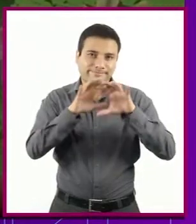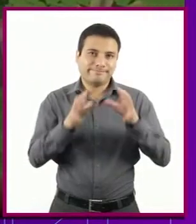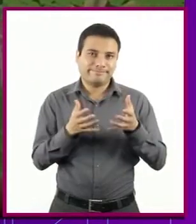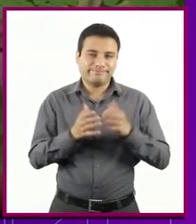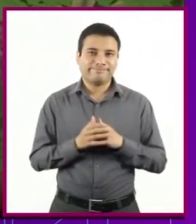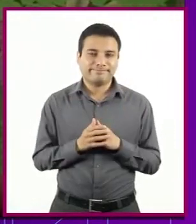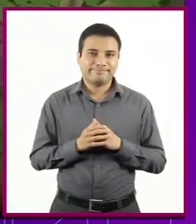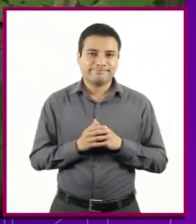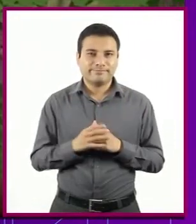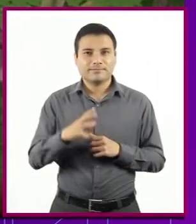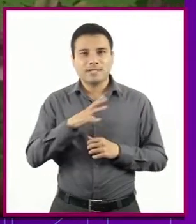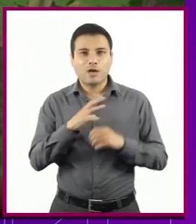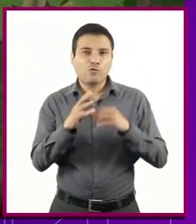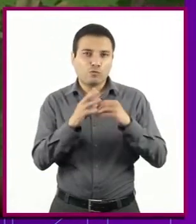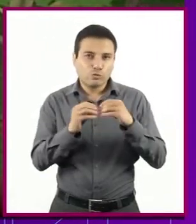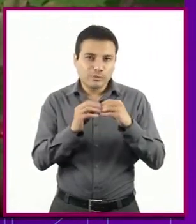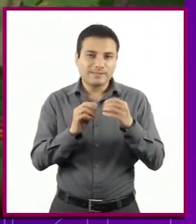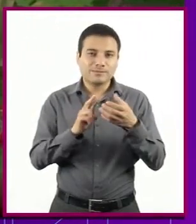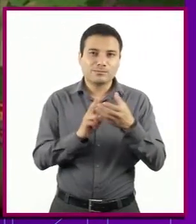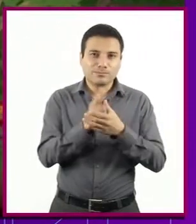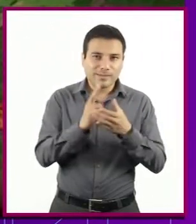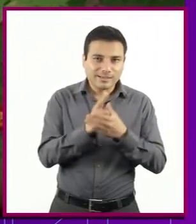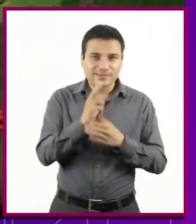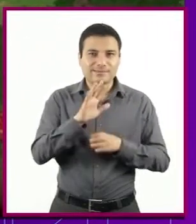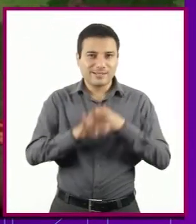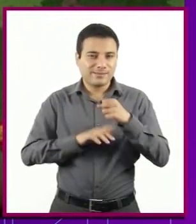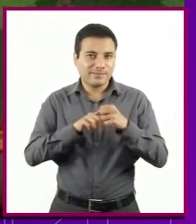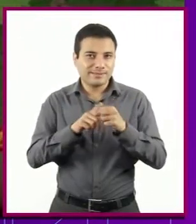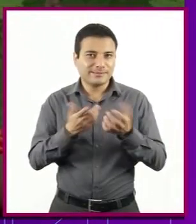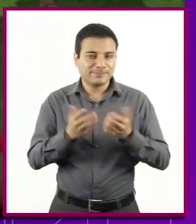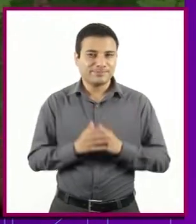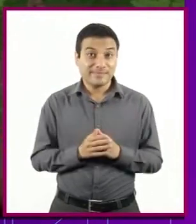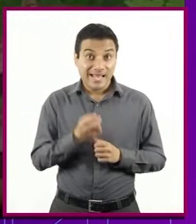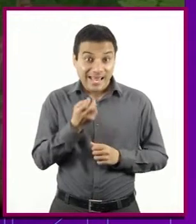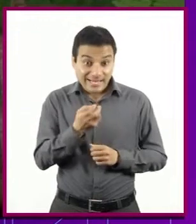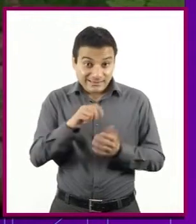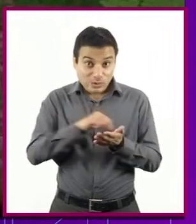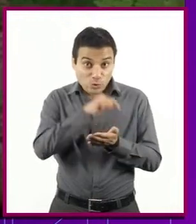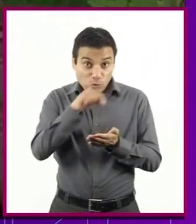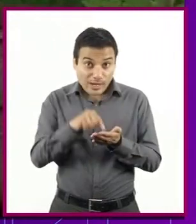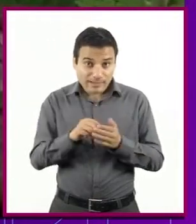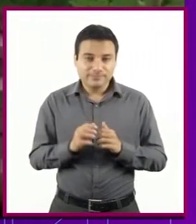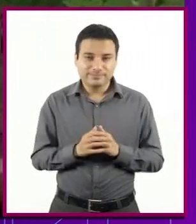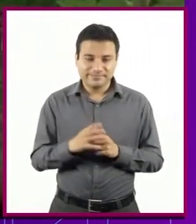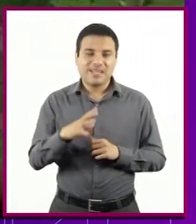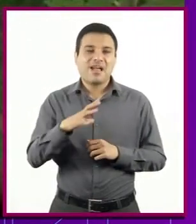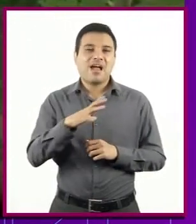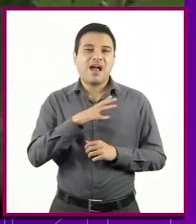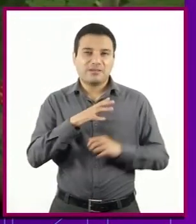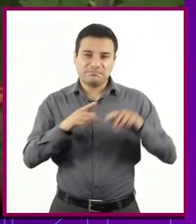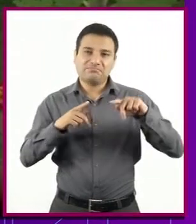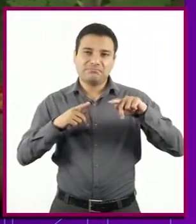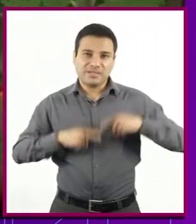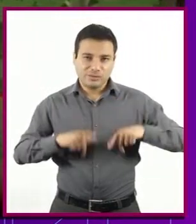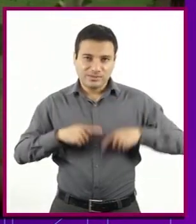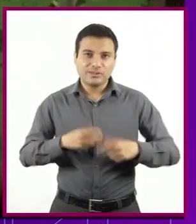Tierra donde crecen los frutos, las plantas y los animales. Es ahí donde la fertilidad agraria y humana se